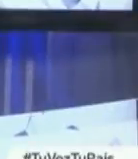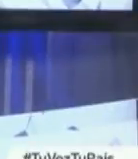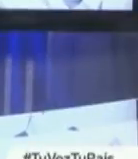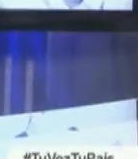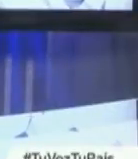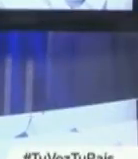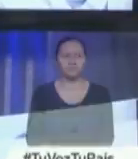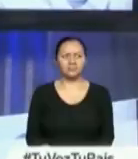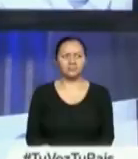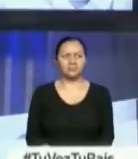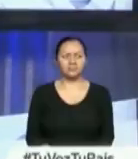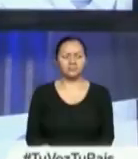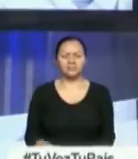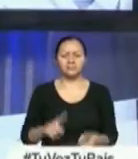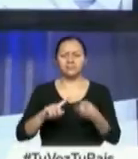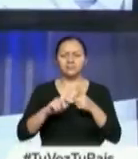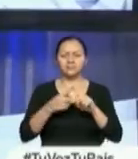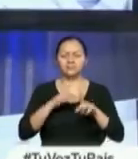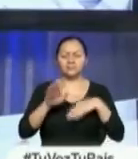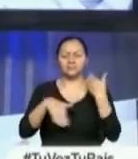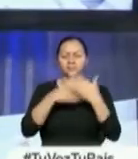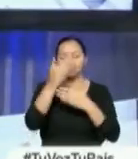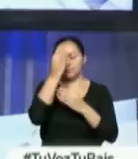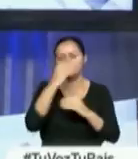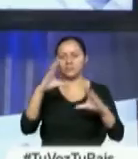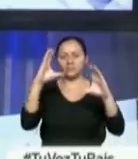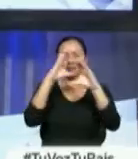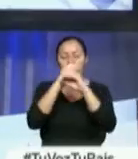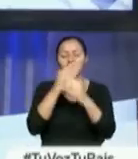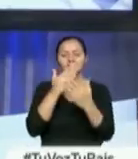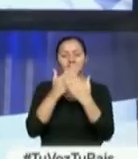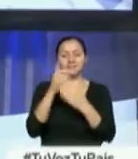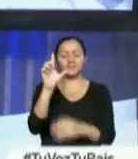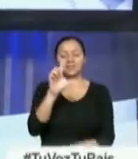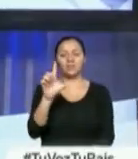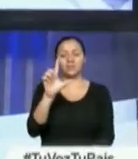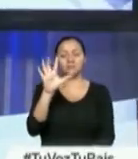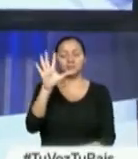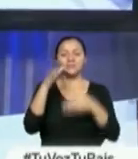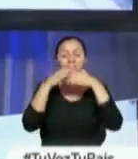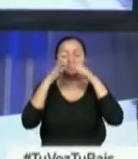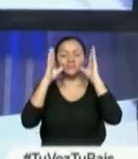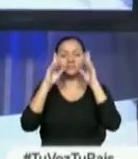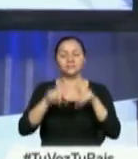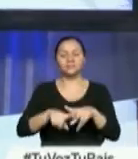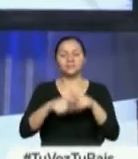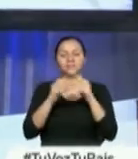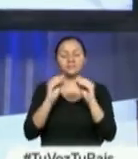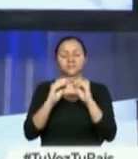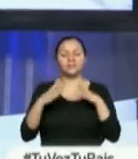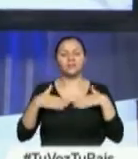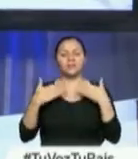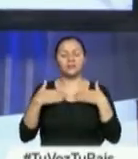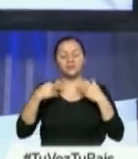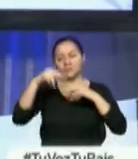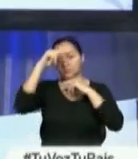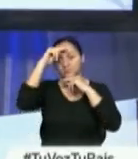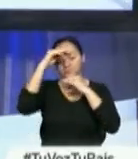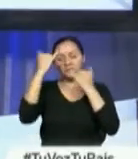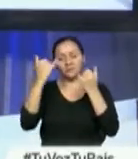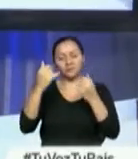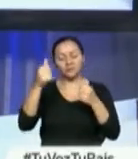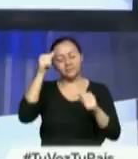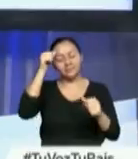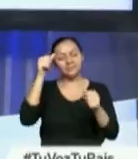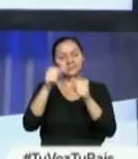Amigos, muy buenas noches. Gracias por estar con nosotros en este lunes 5 de diciembre. Iniciamos con mucha alegría este noticiero, pues estamos conmemorando